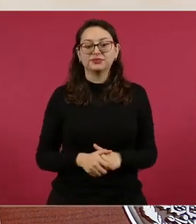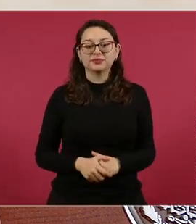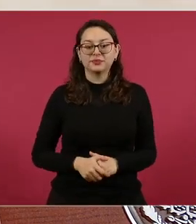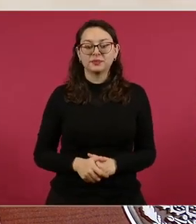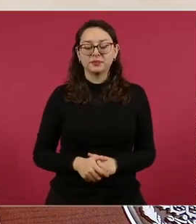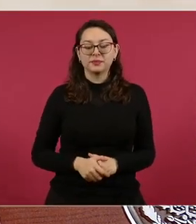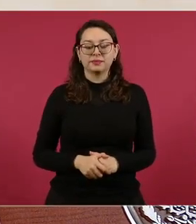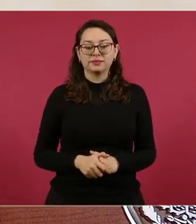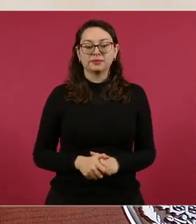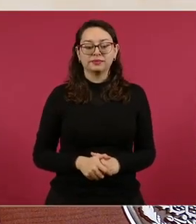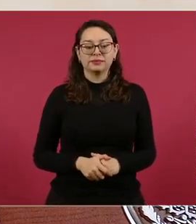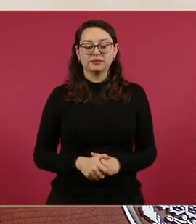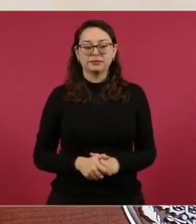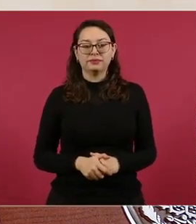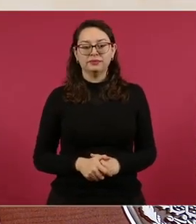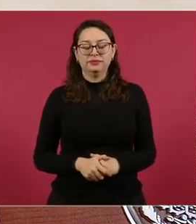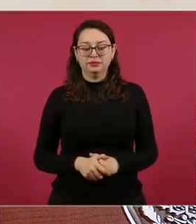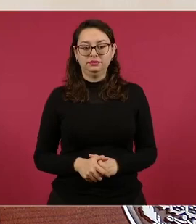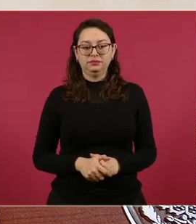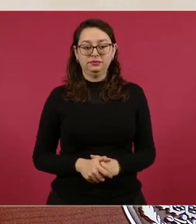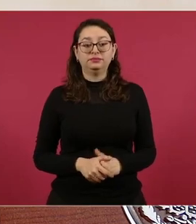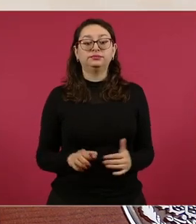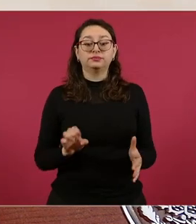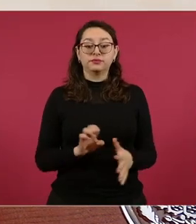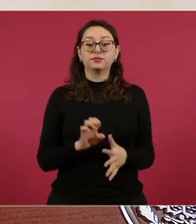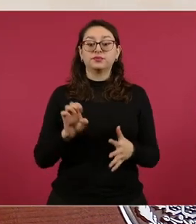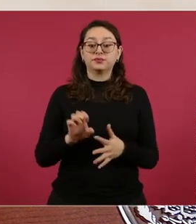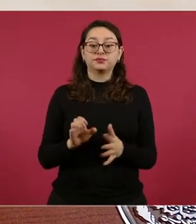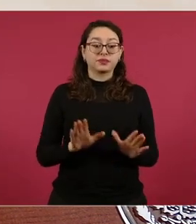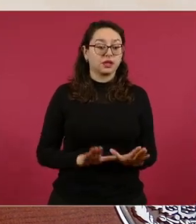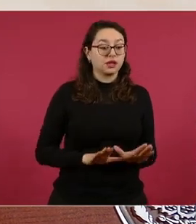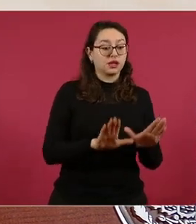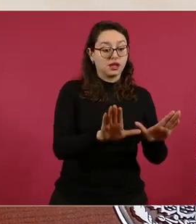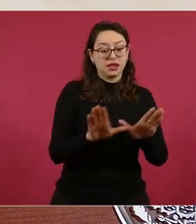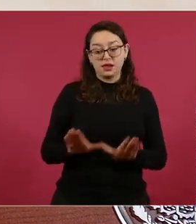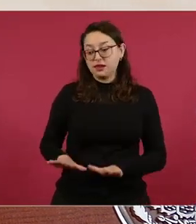Las líneas aéreas también,